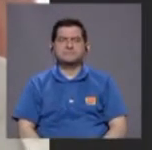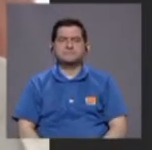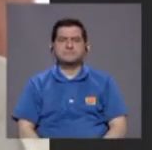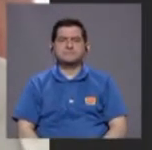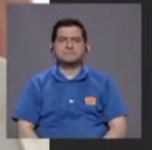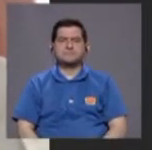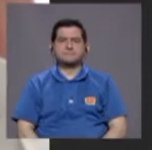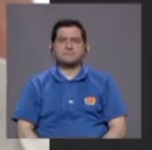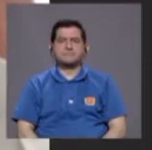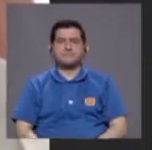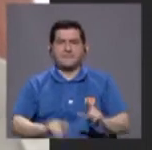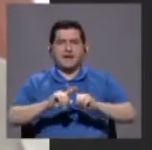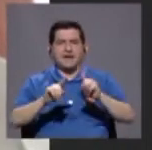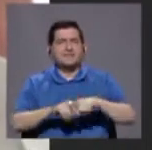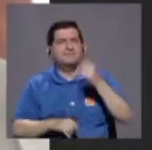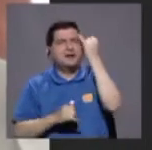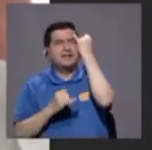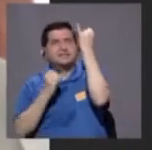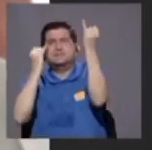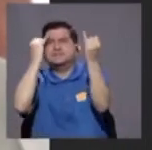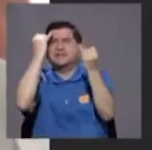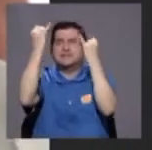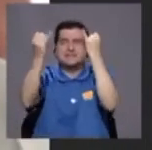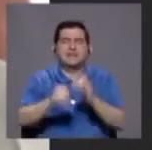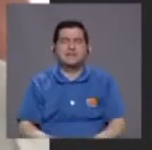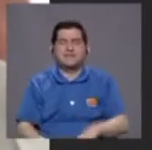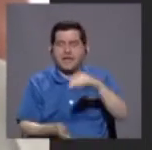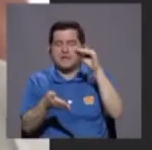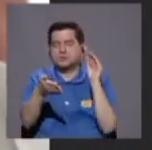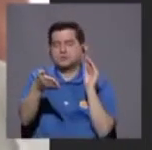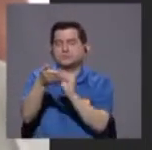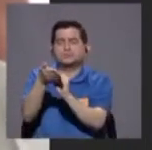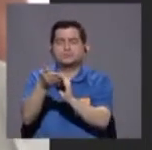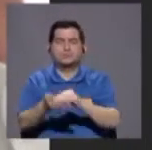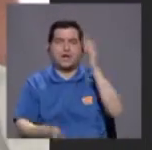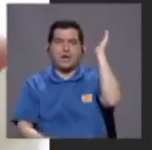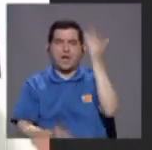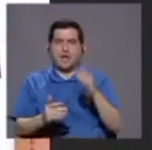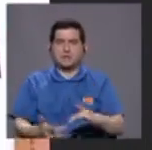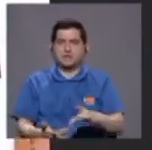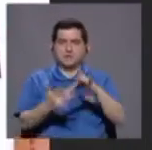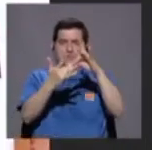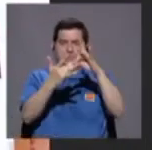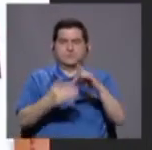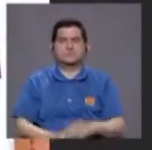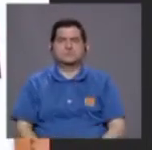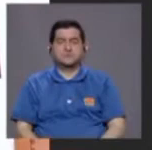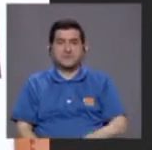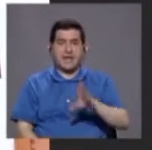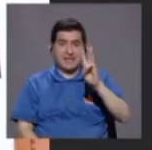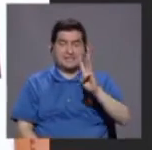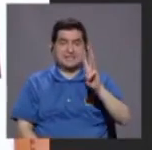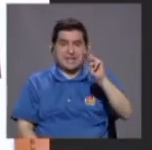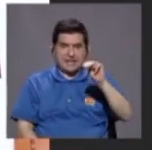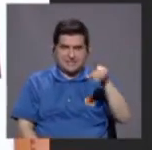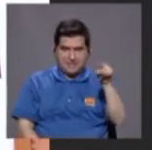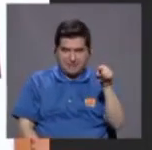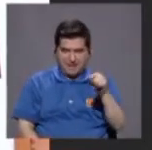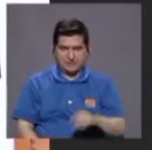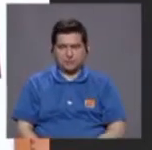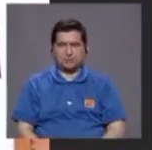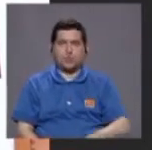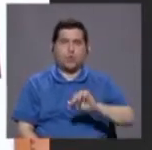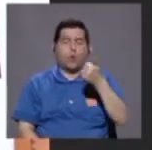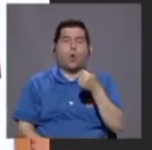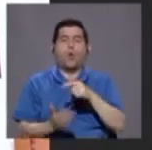en los ideales que plasmaba en sus discursos principales, como el de 6 de marzo. El otro